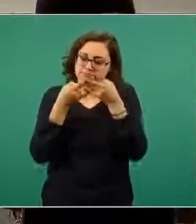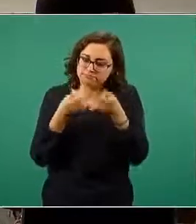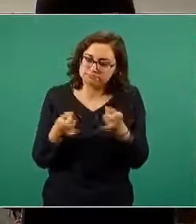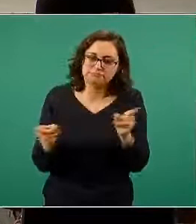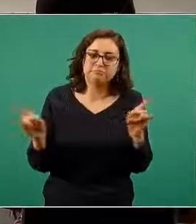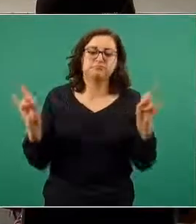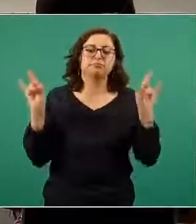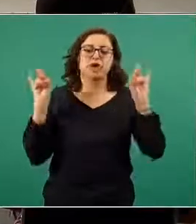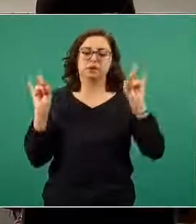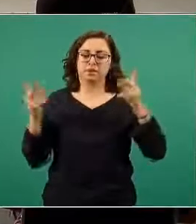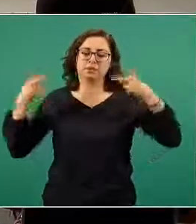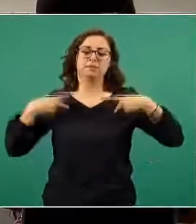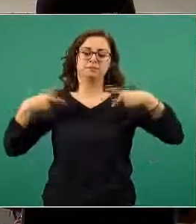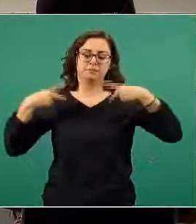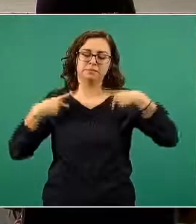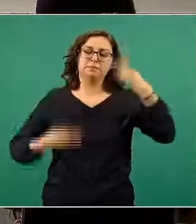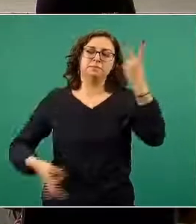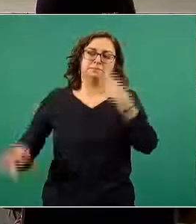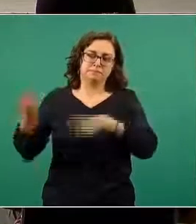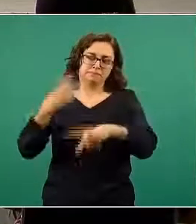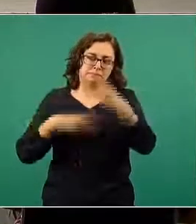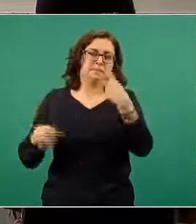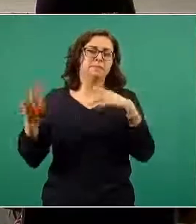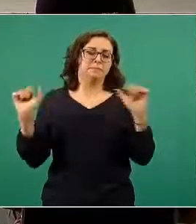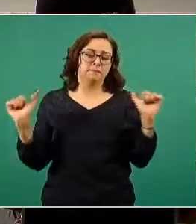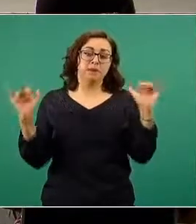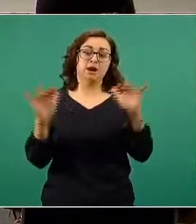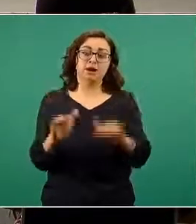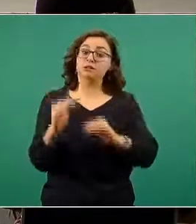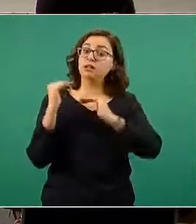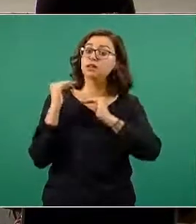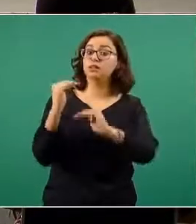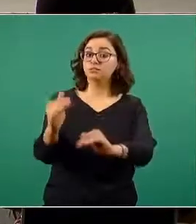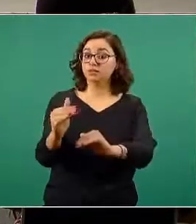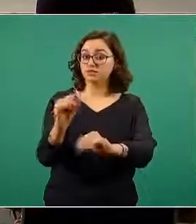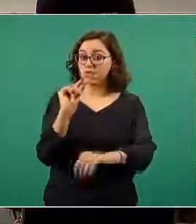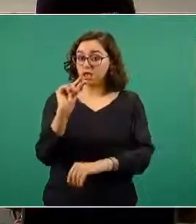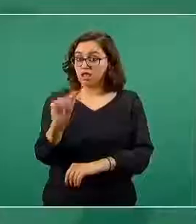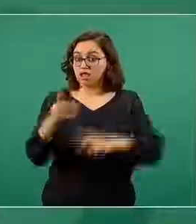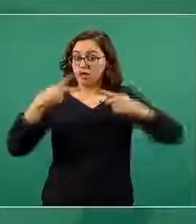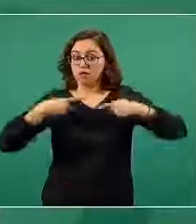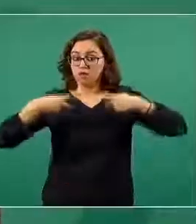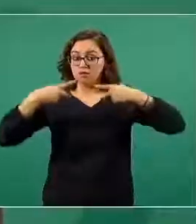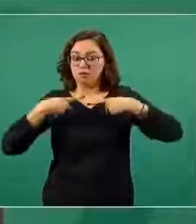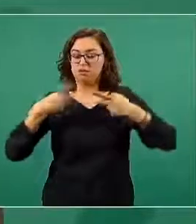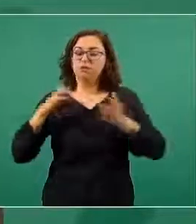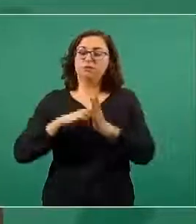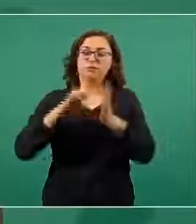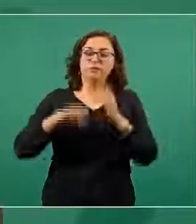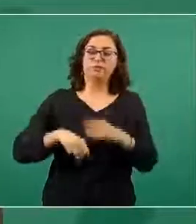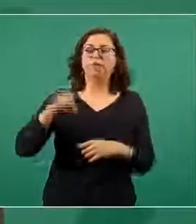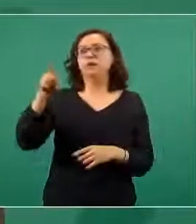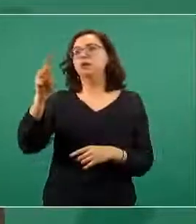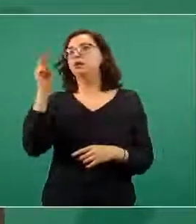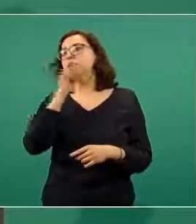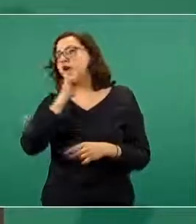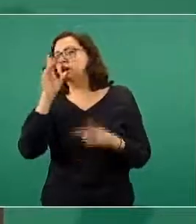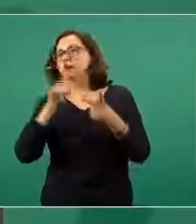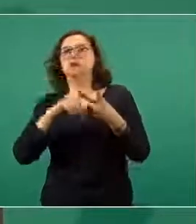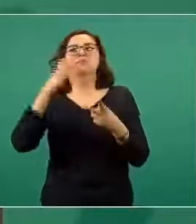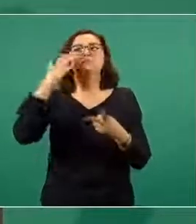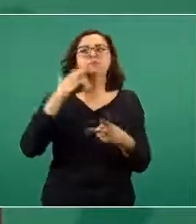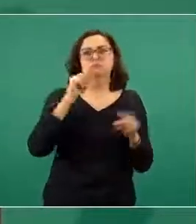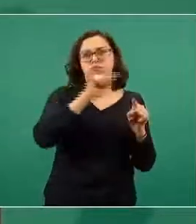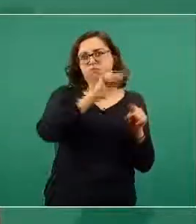con un aforo reducido, como se ha hecho en Mazatlán, en León y